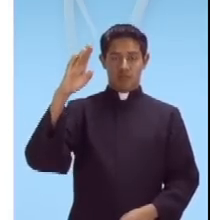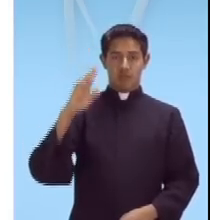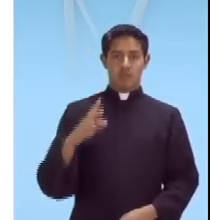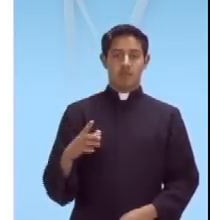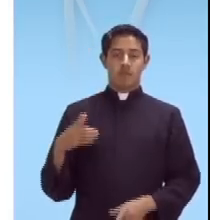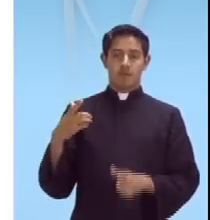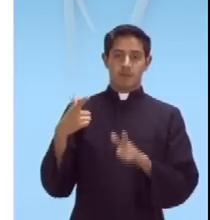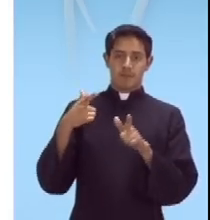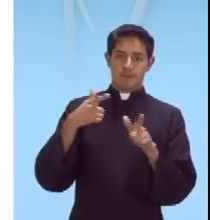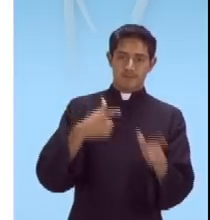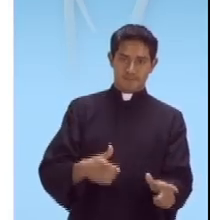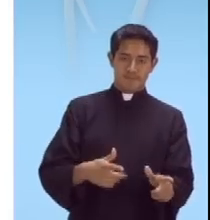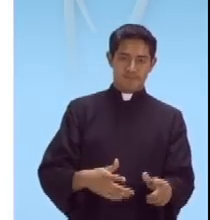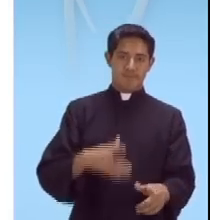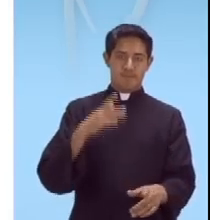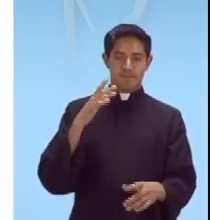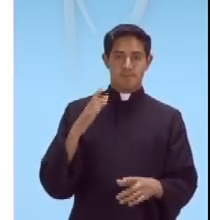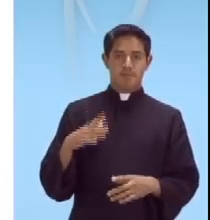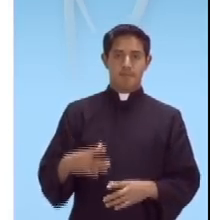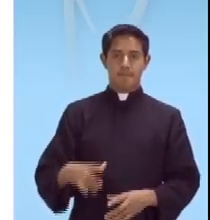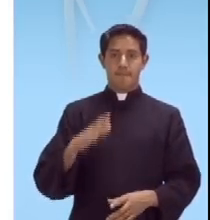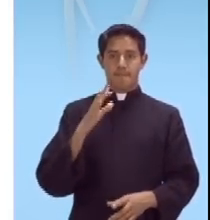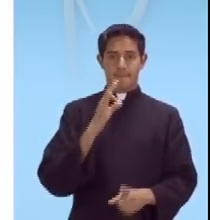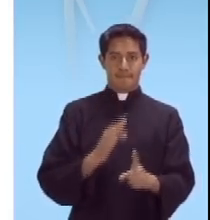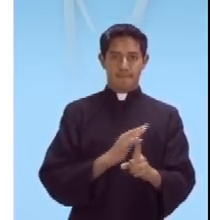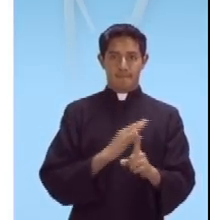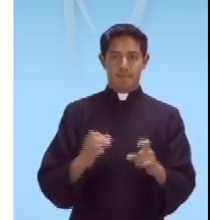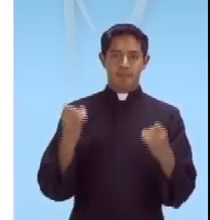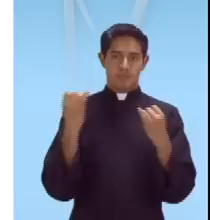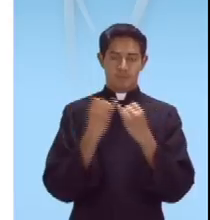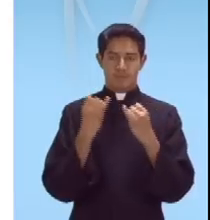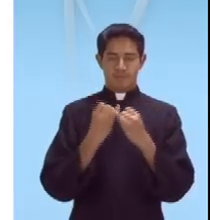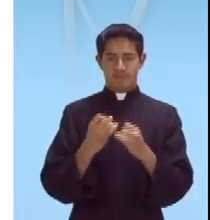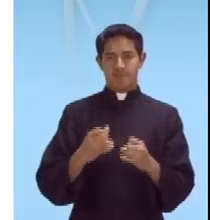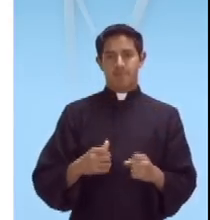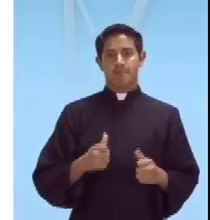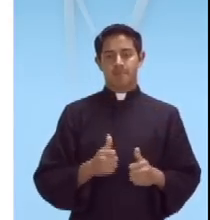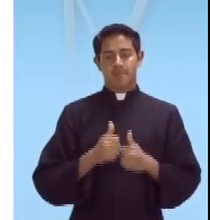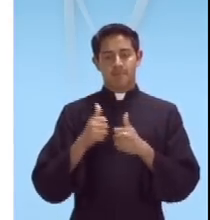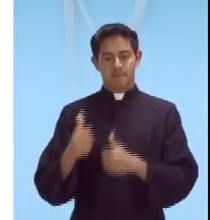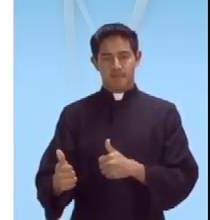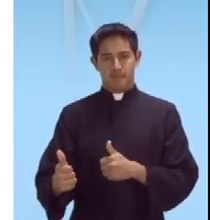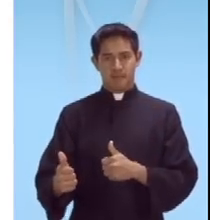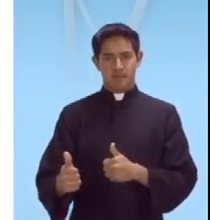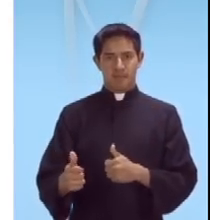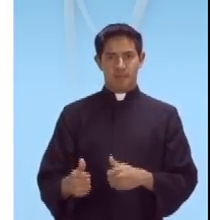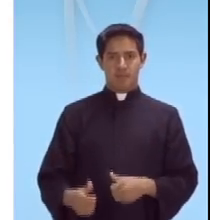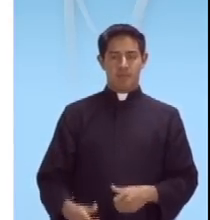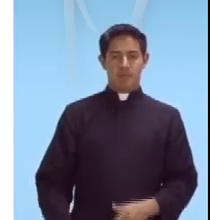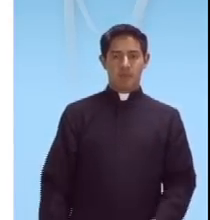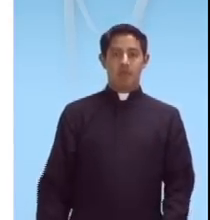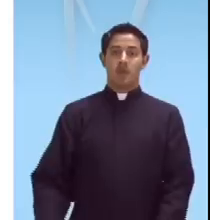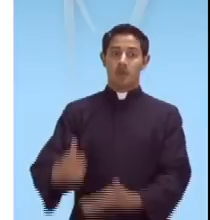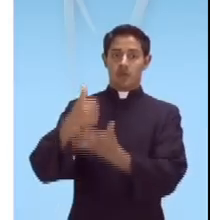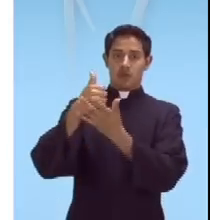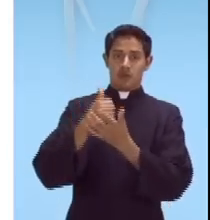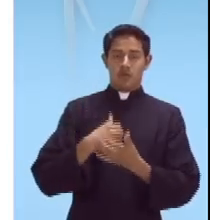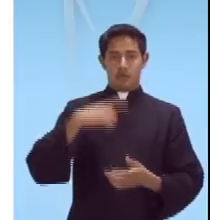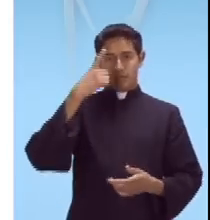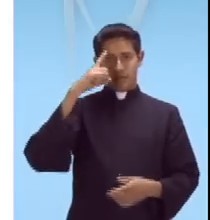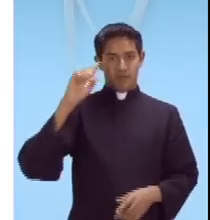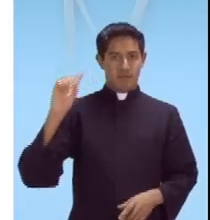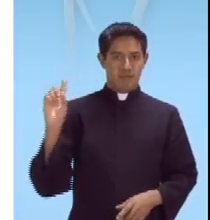también bendijo a los mismos apóstoles, que nos siga iluminando para ser verdaderos discípulos del Señor.